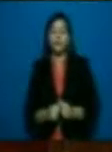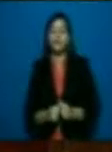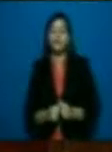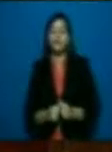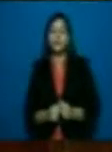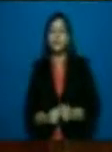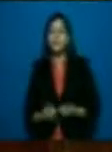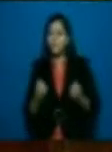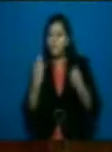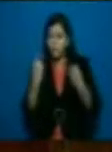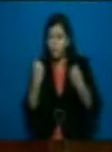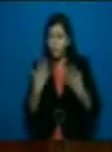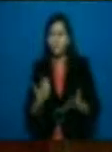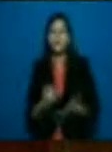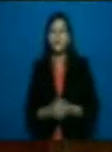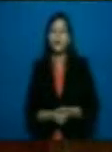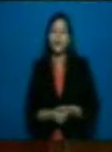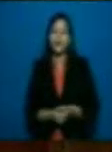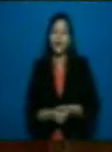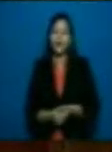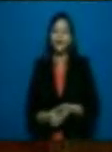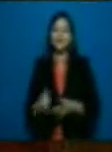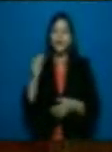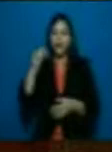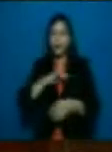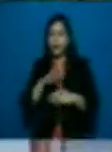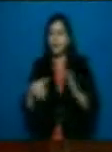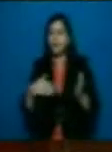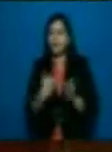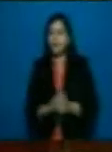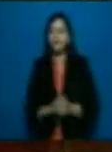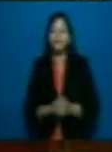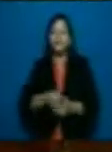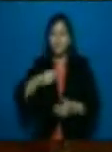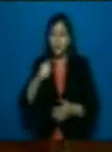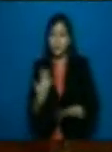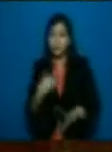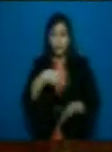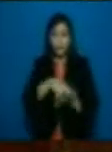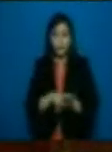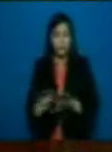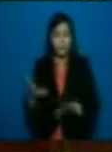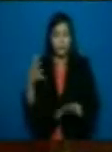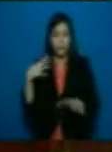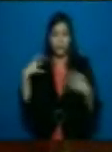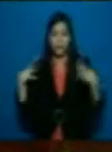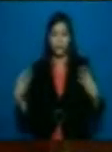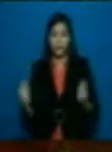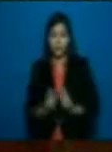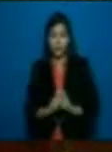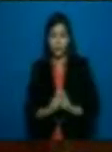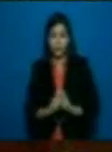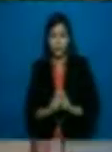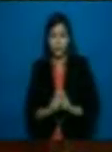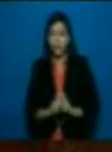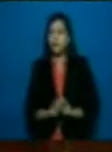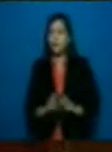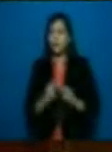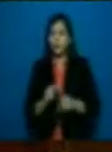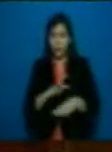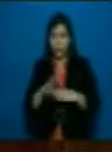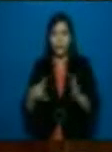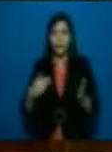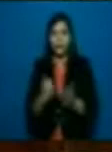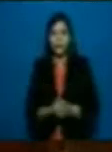y muchos deseos de que se den pasos firmes a favor de la inclusión social y de una mejor distribución de